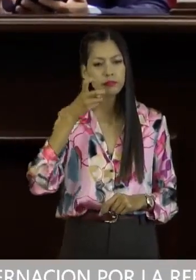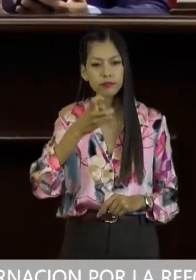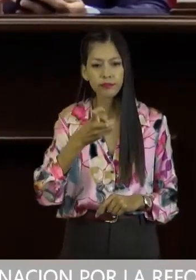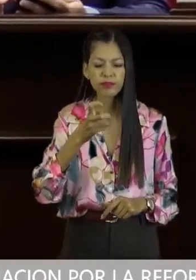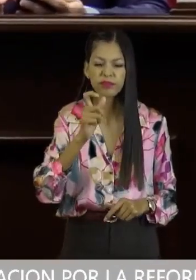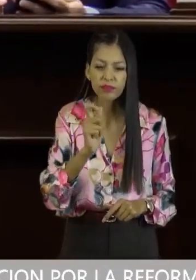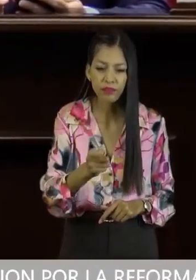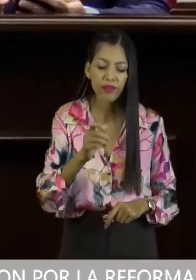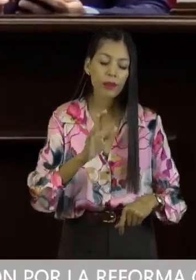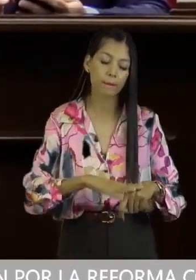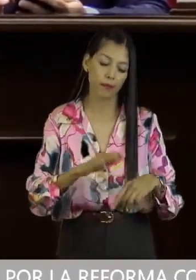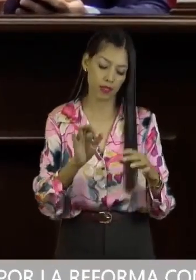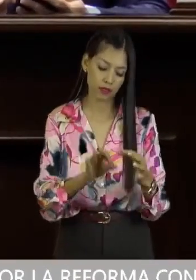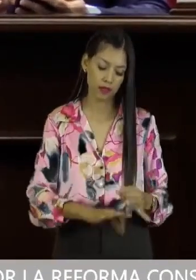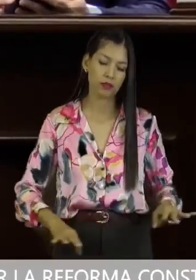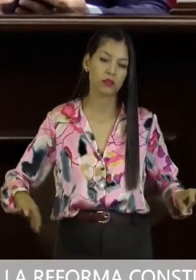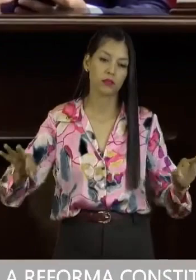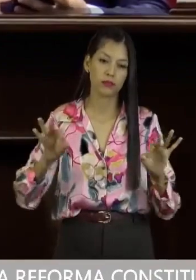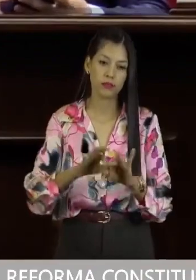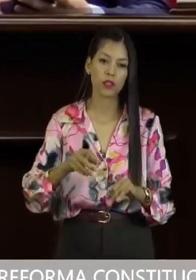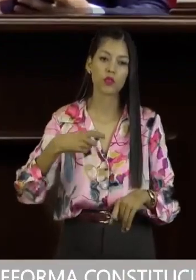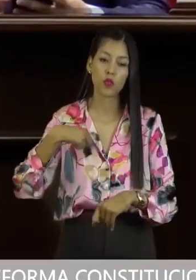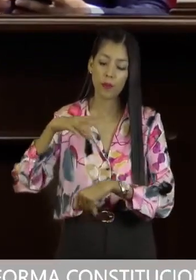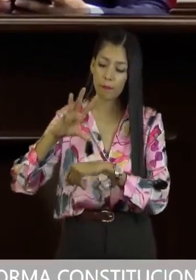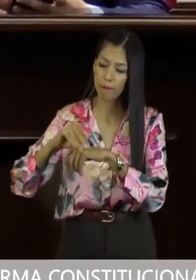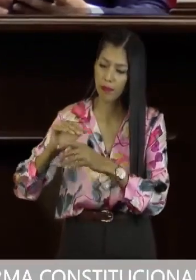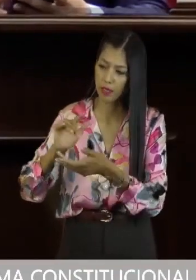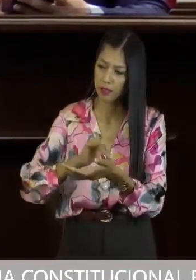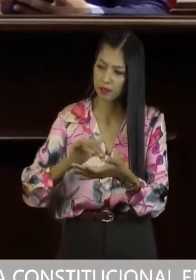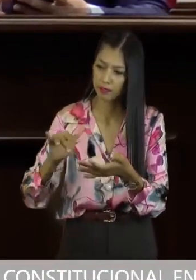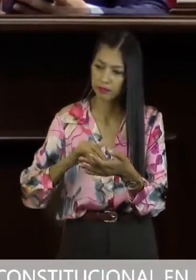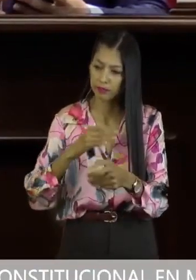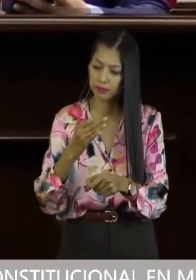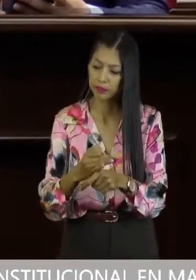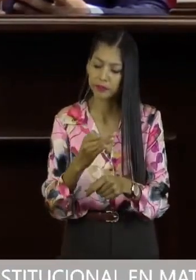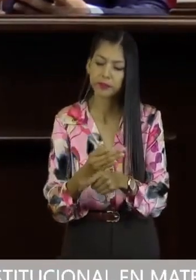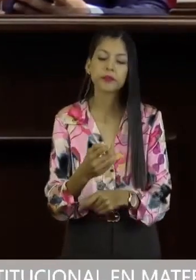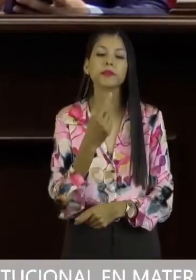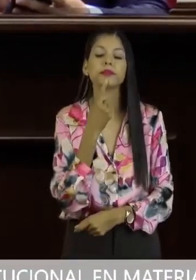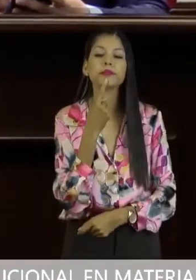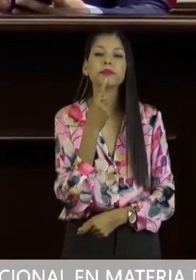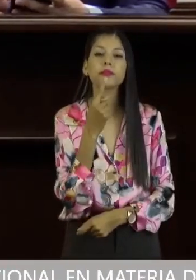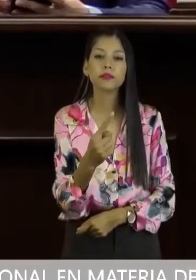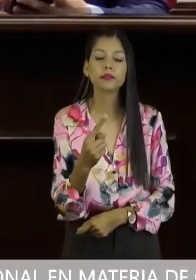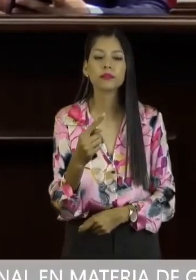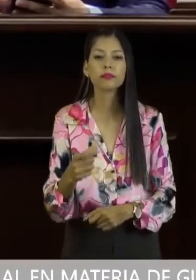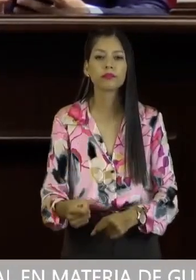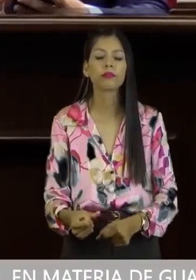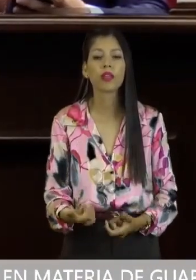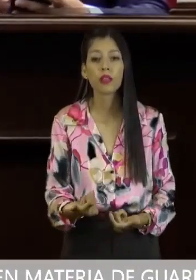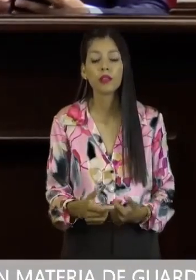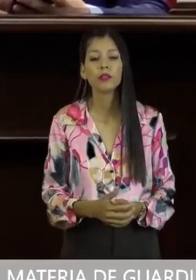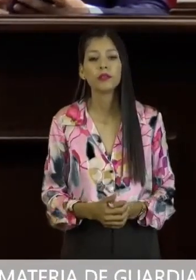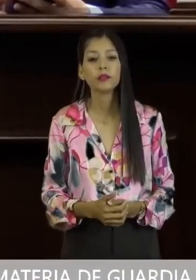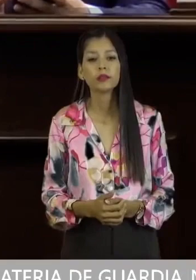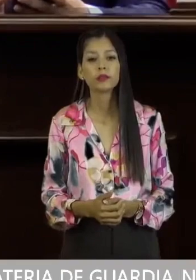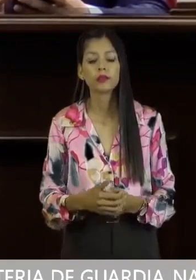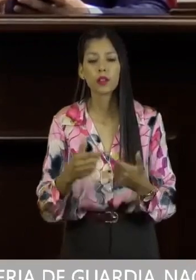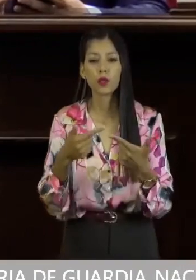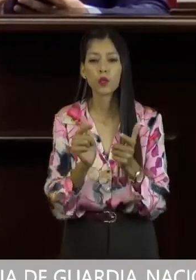más importante. Me voy a permitir leérselos. Dice: la Fuerza Armada